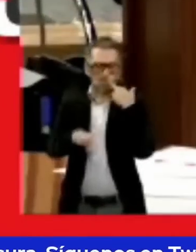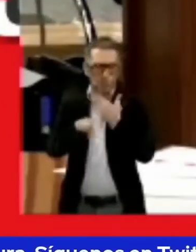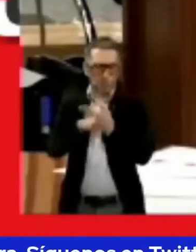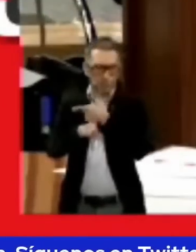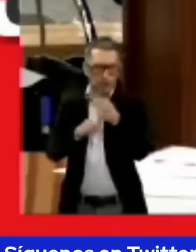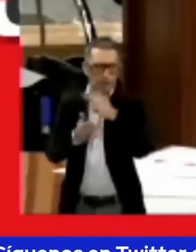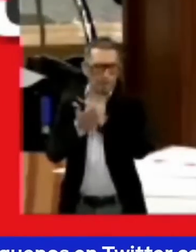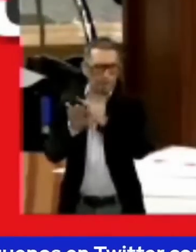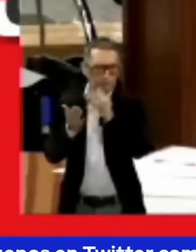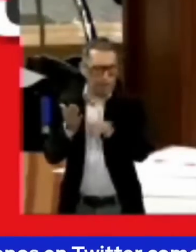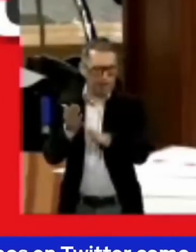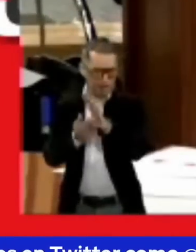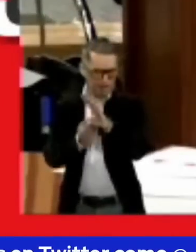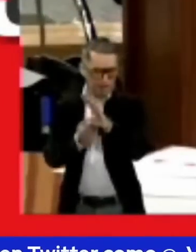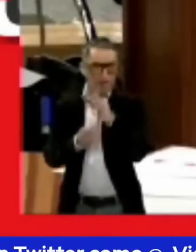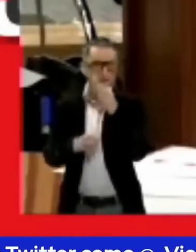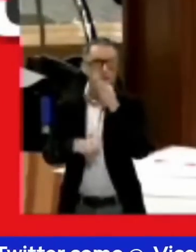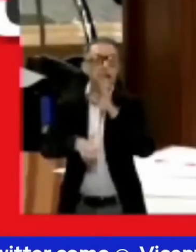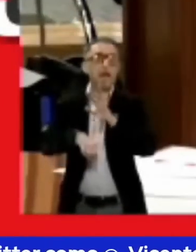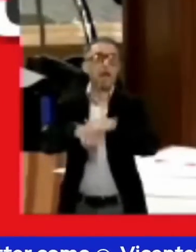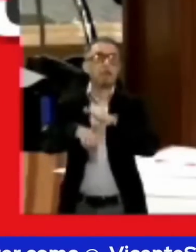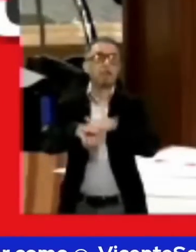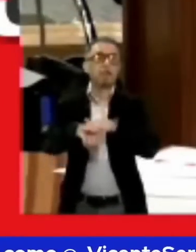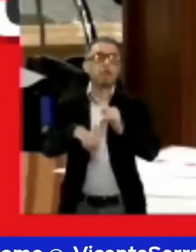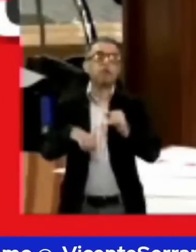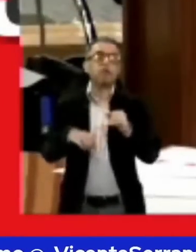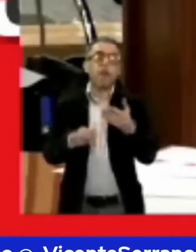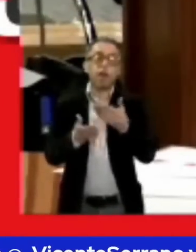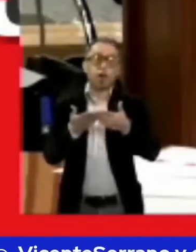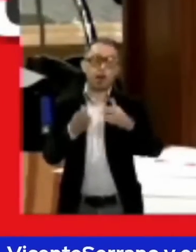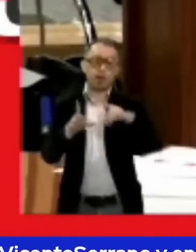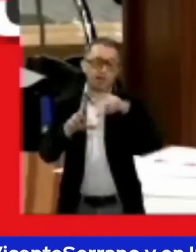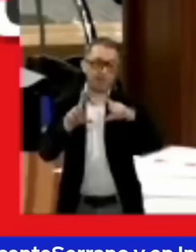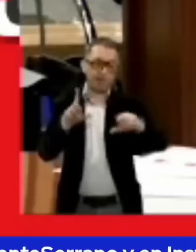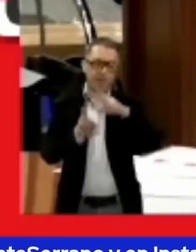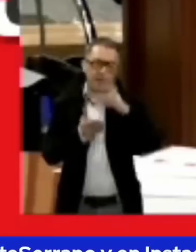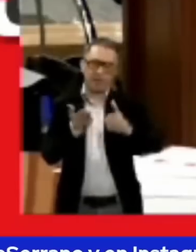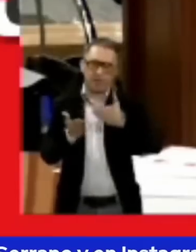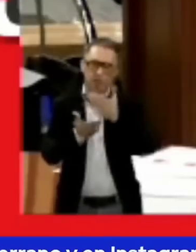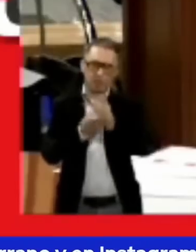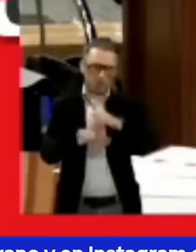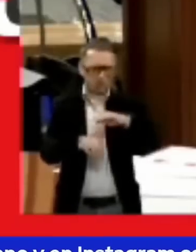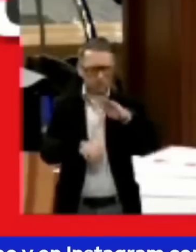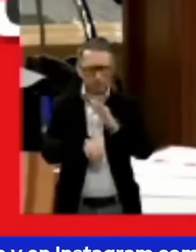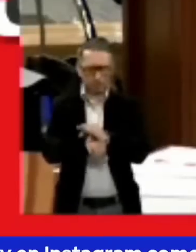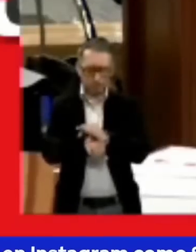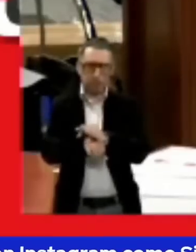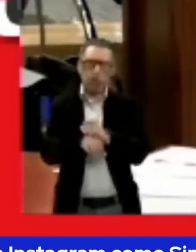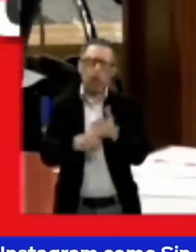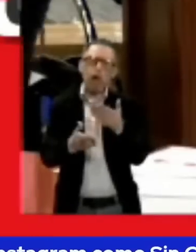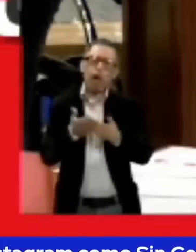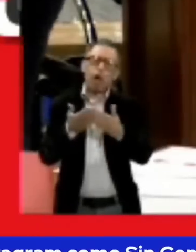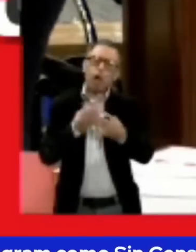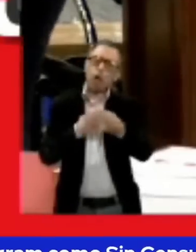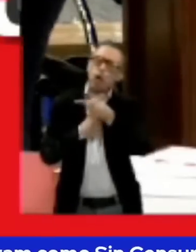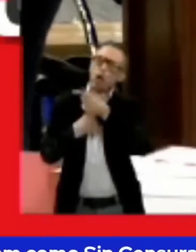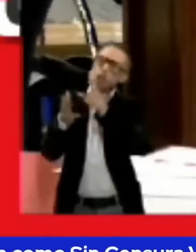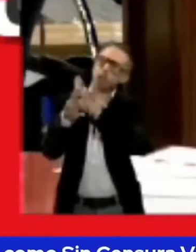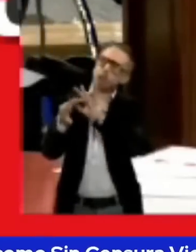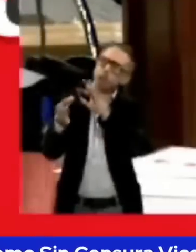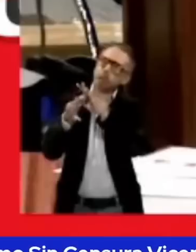Conviene advertirlo, por el bien de la salud de la República, estamos ante la crónica de una declaración